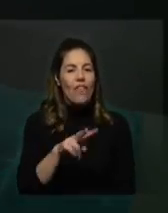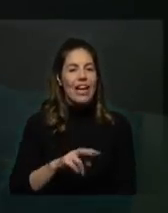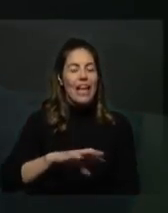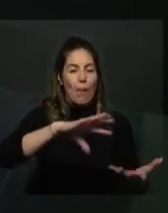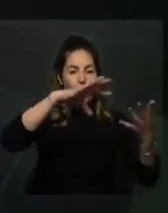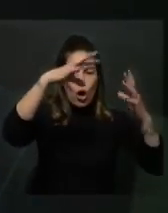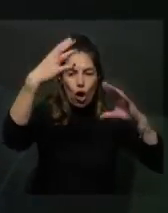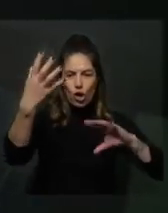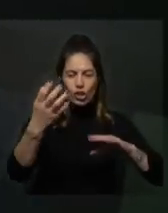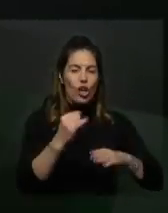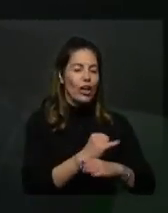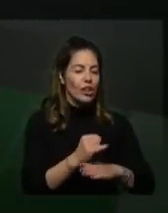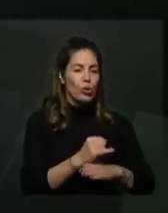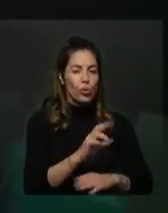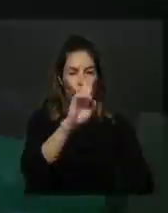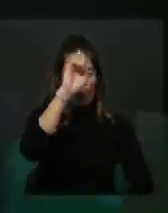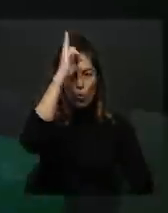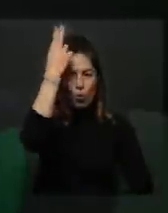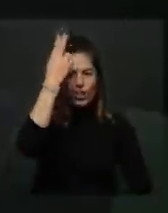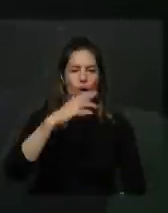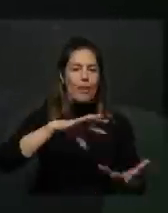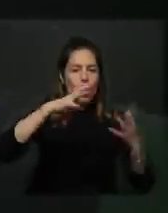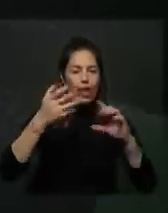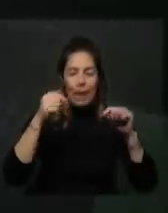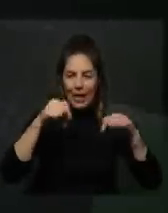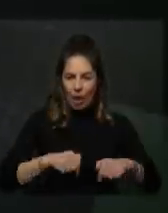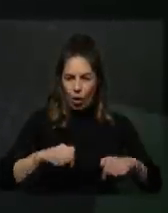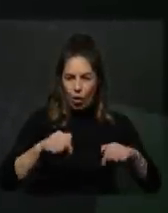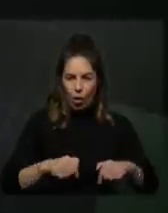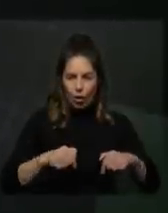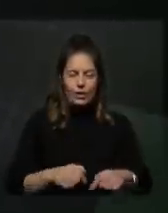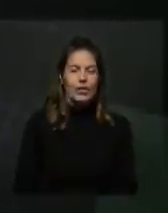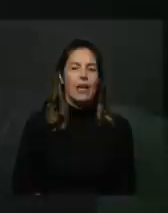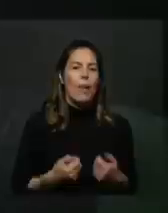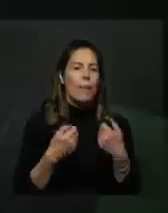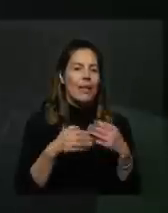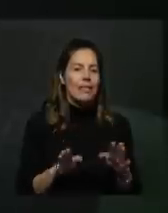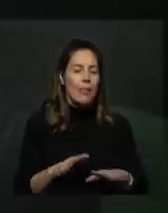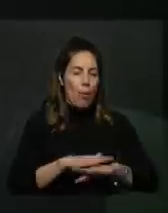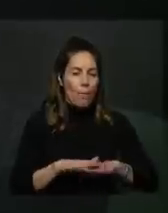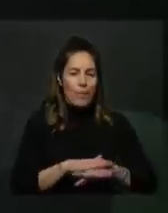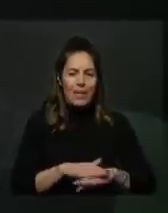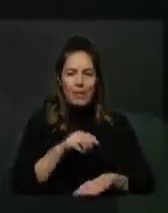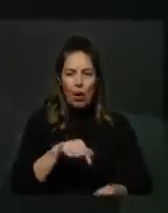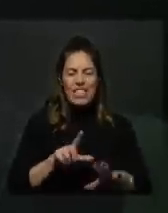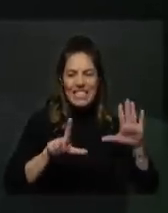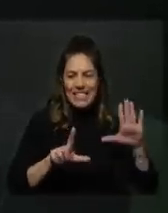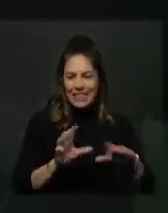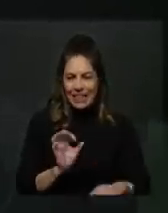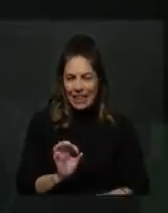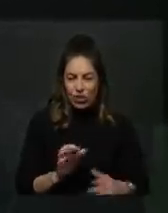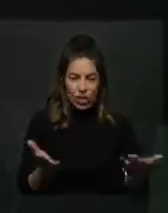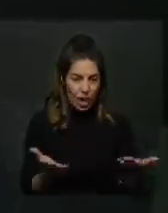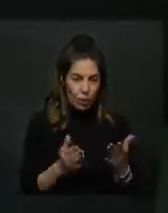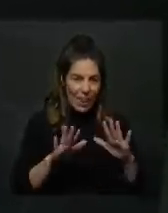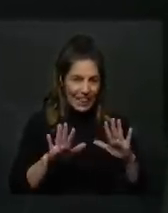del instituto uruguayo de meteorología en materia climática para hoy los próximos días arrancamos la mínima para hoy en la de 7 grados actual